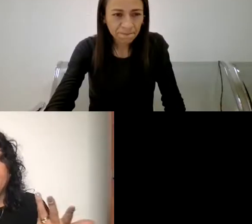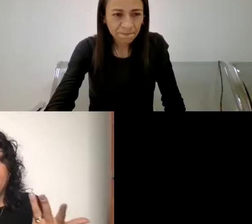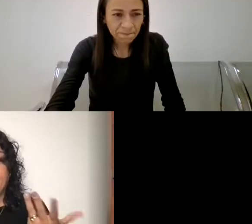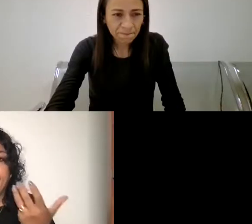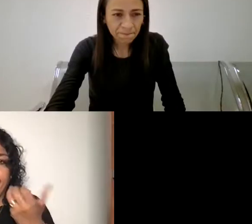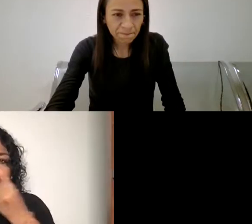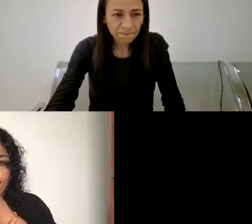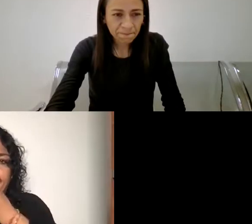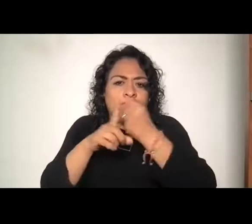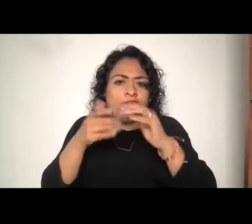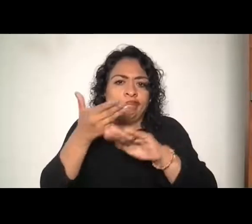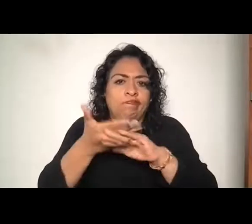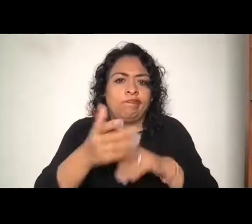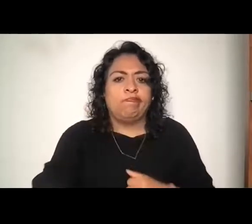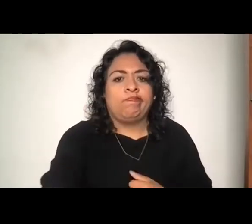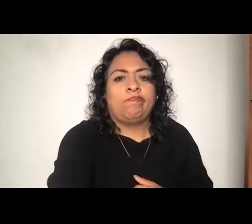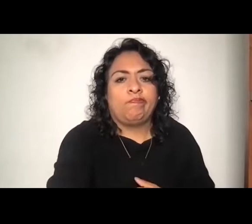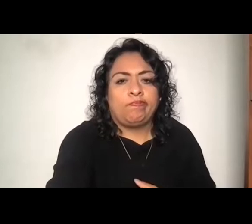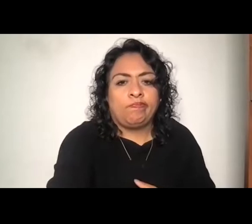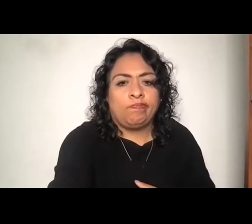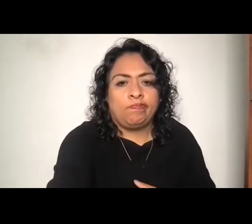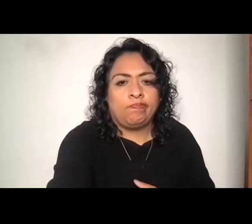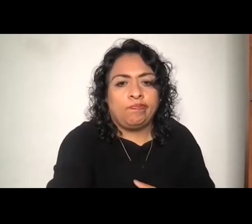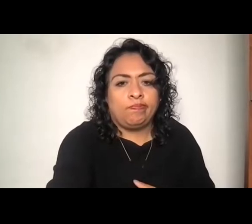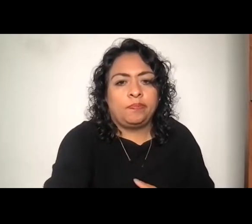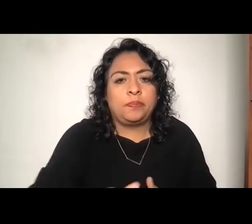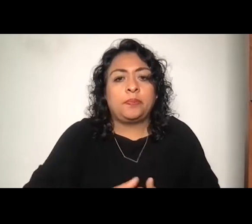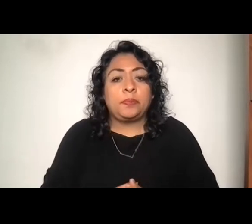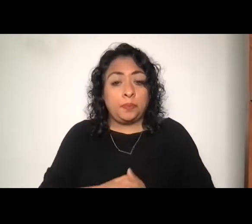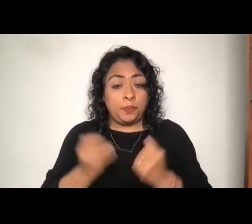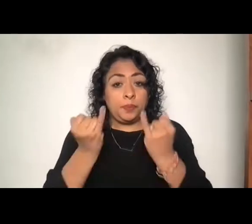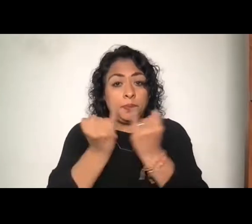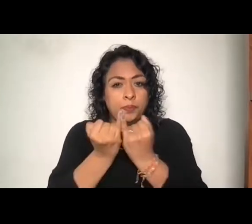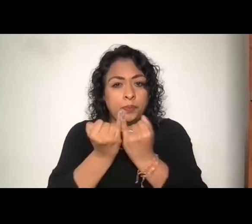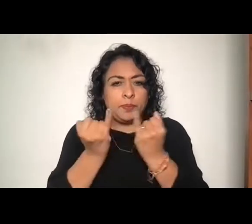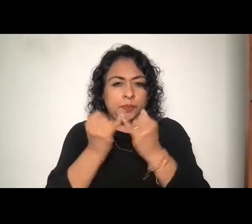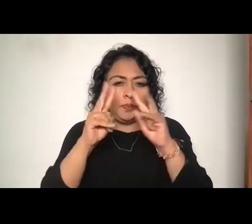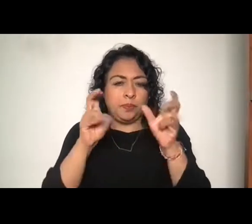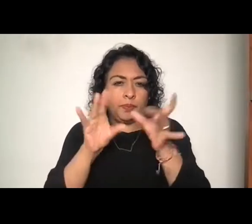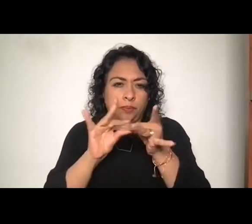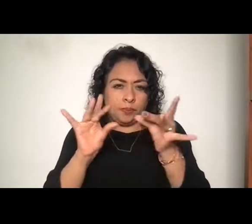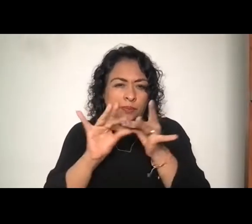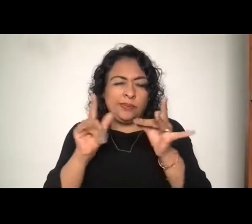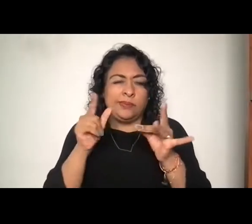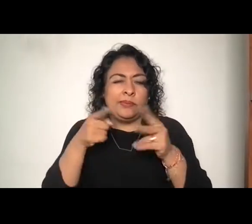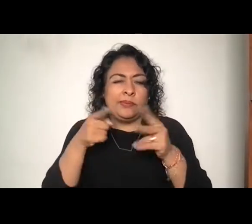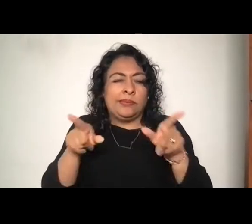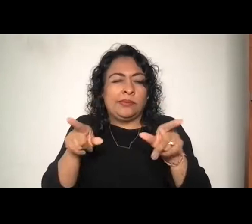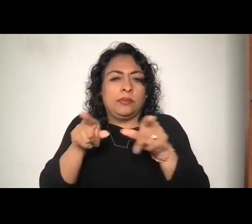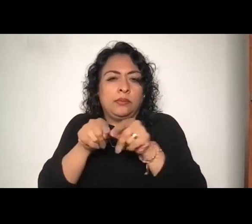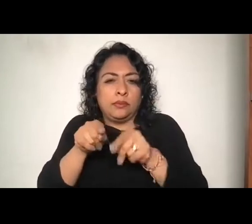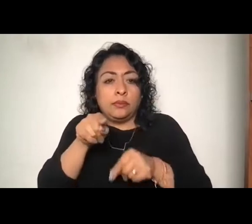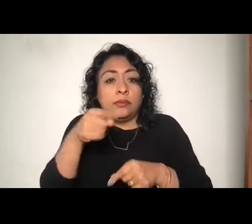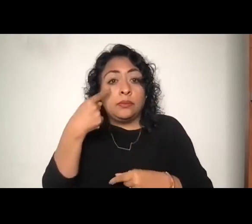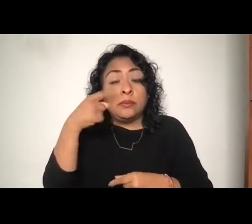afectación que se podrá tener. También hablaban, y voy a ir cerrando con esto esta intervención, a ver si